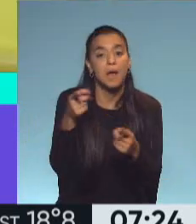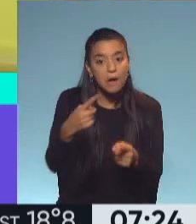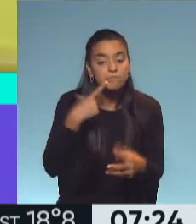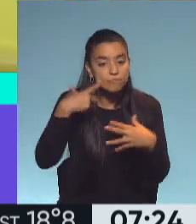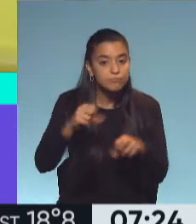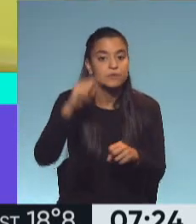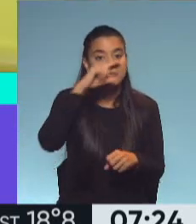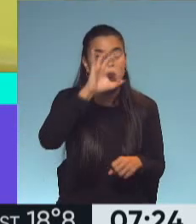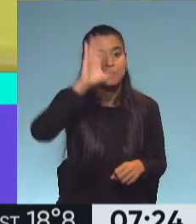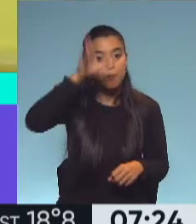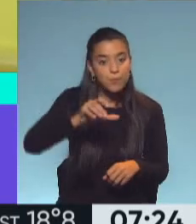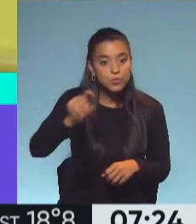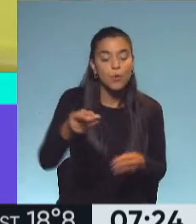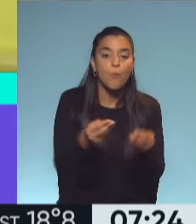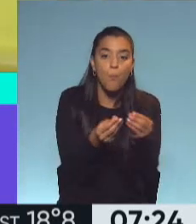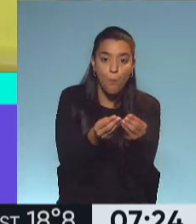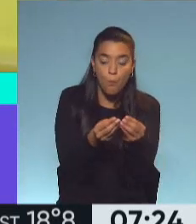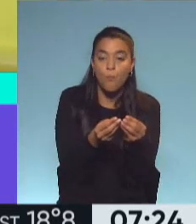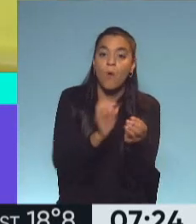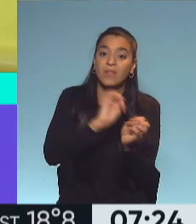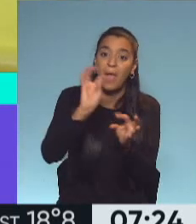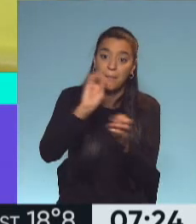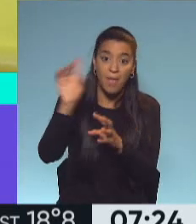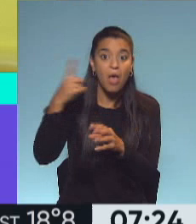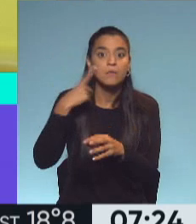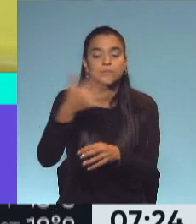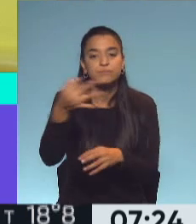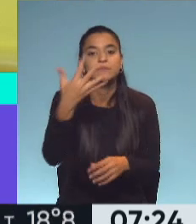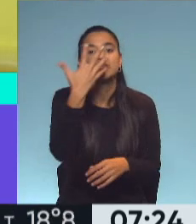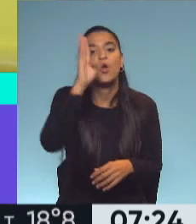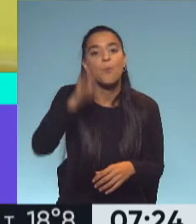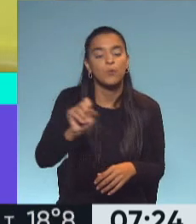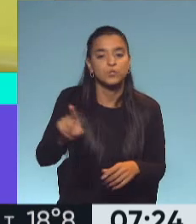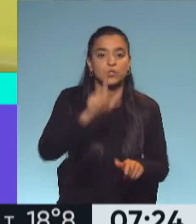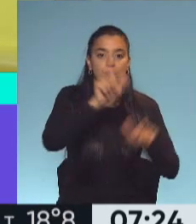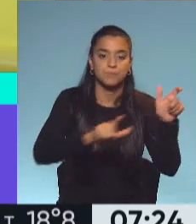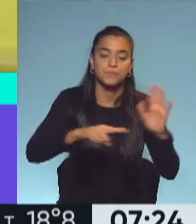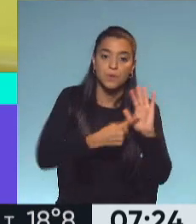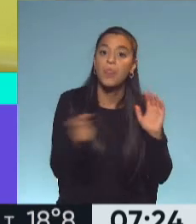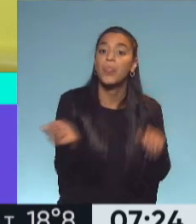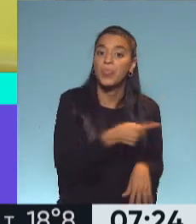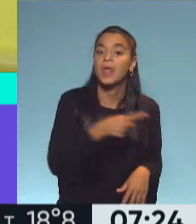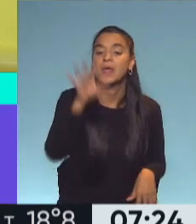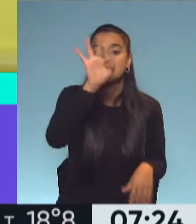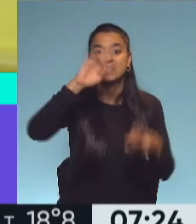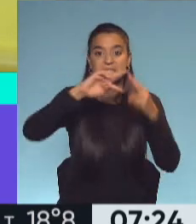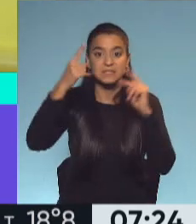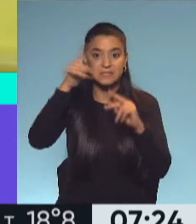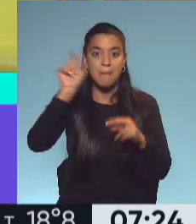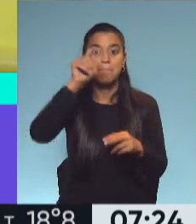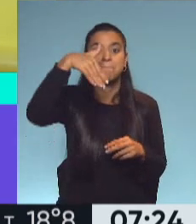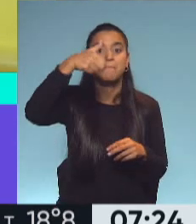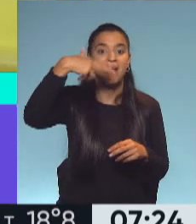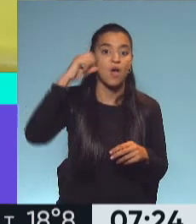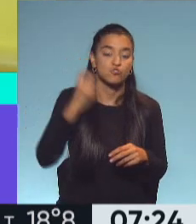el 70% de las muestras enviadas, que correspondían al 5% de los casos de la ciudad, eran de esta variante, así